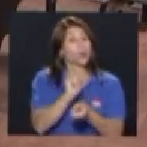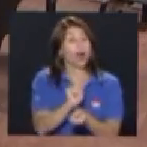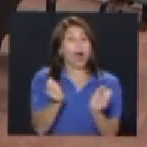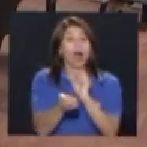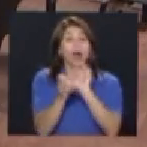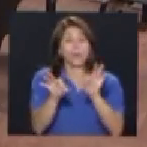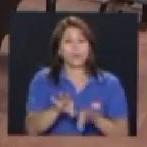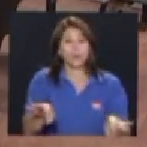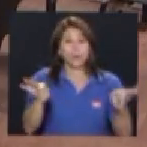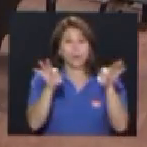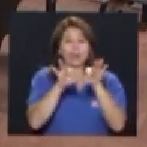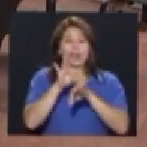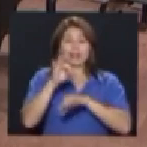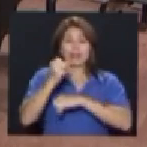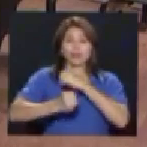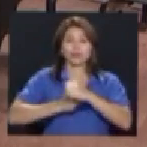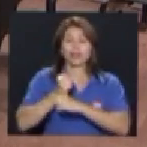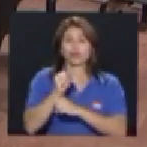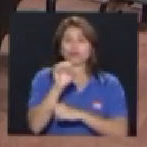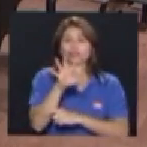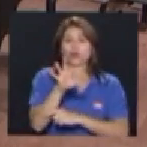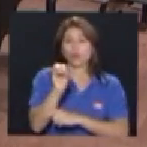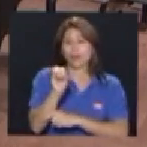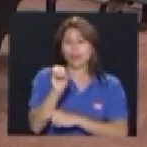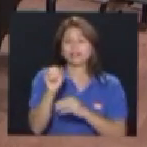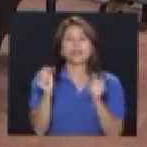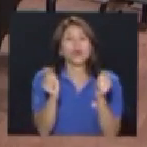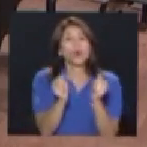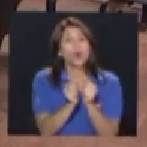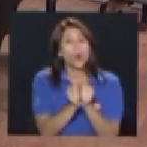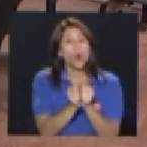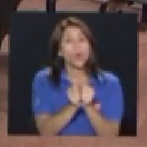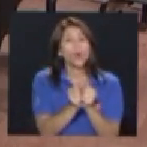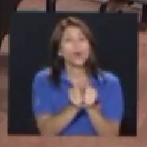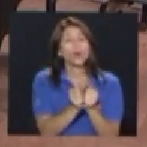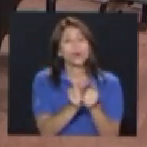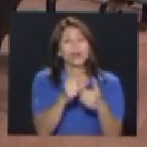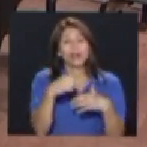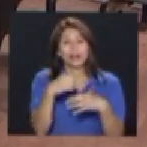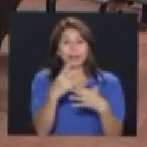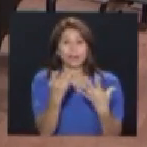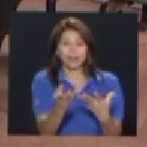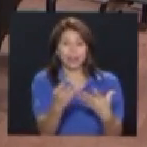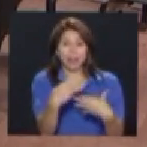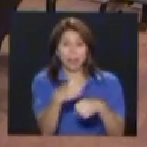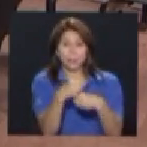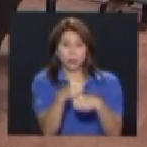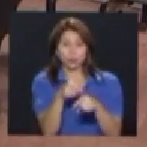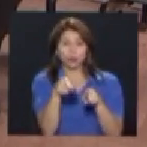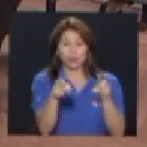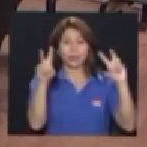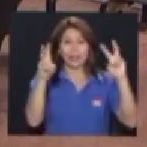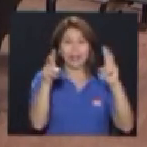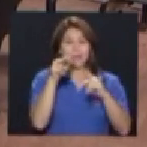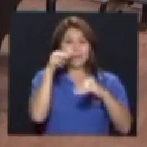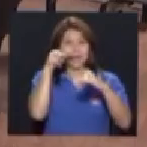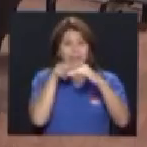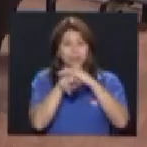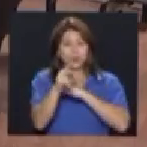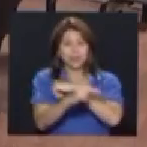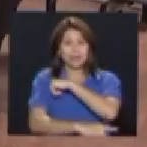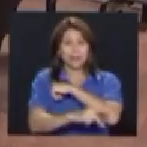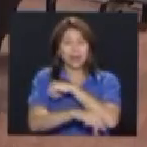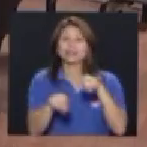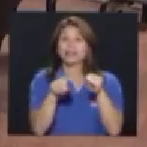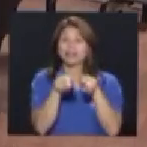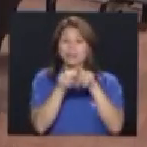50, 60, con la producción de visiones de país e incluso con la producción de políticas